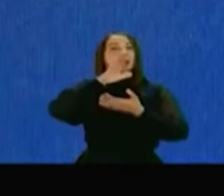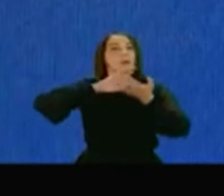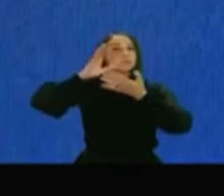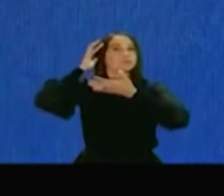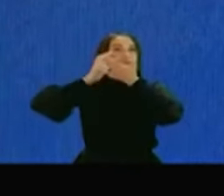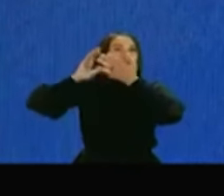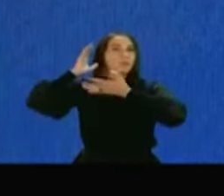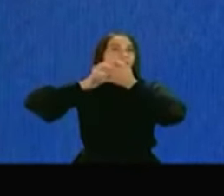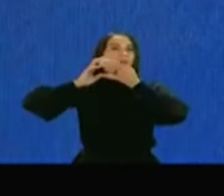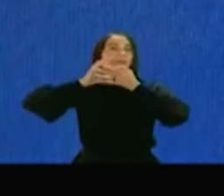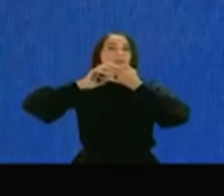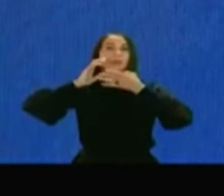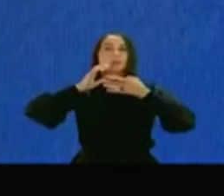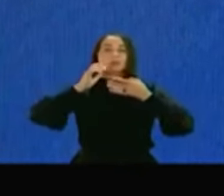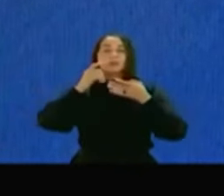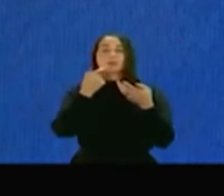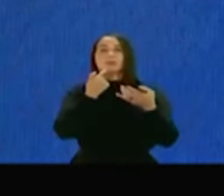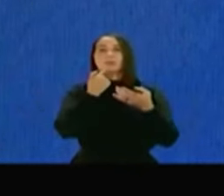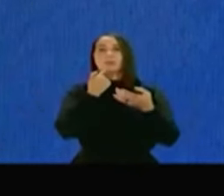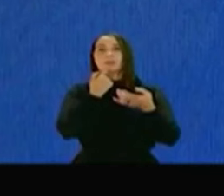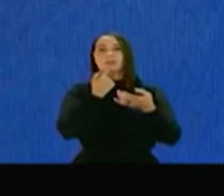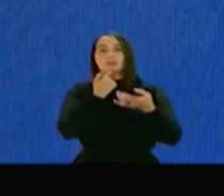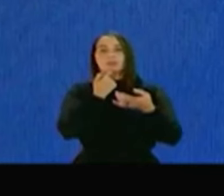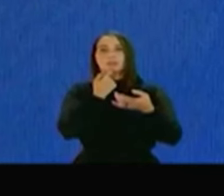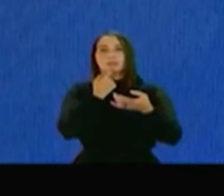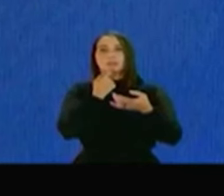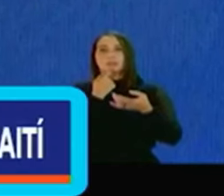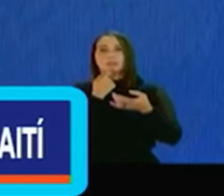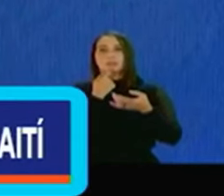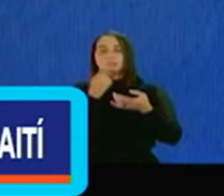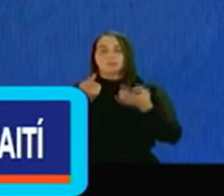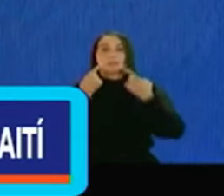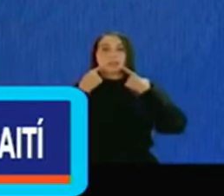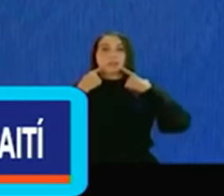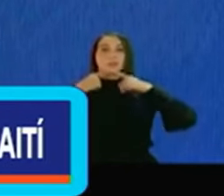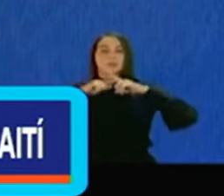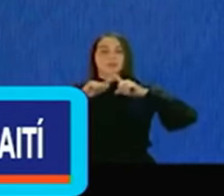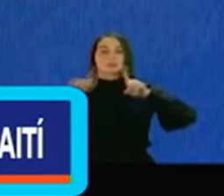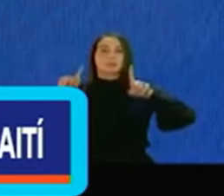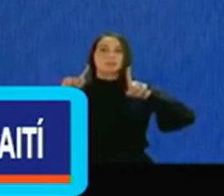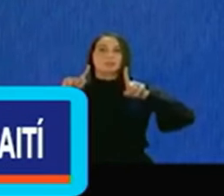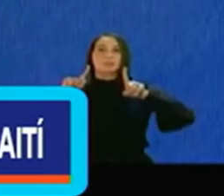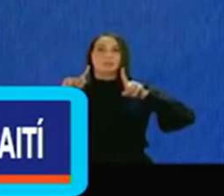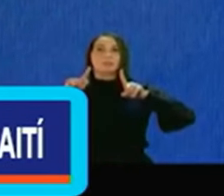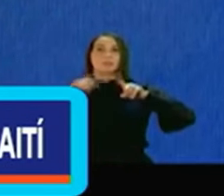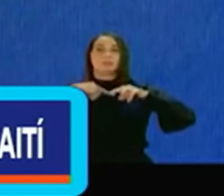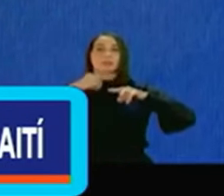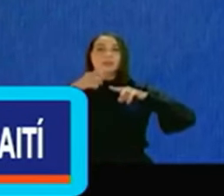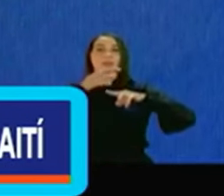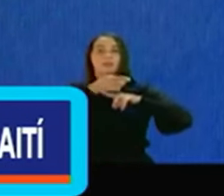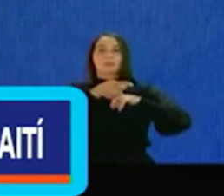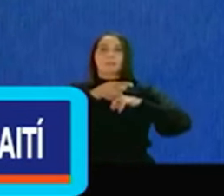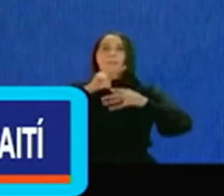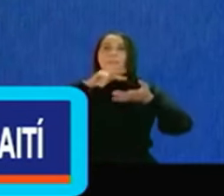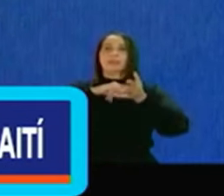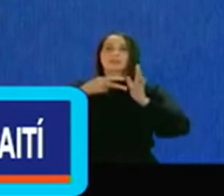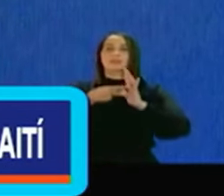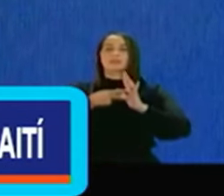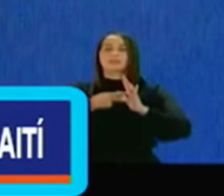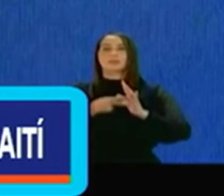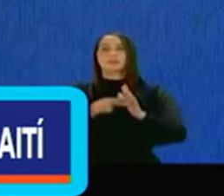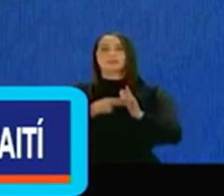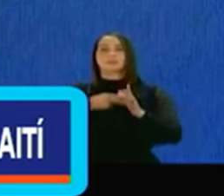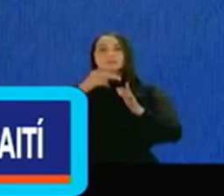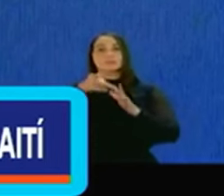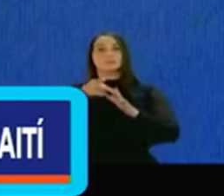confusión viene, tú dices al pronunciamiento del vocero, es que